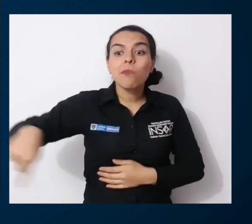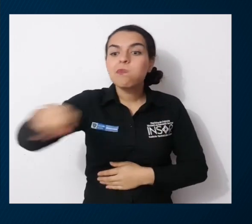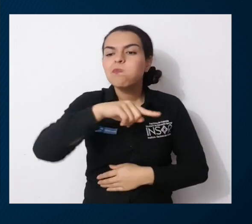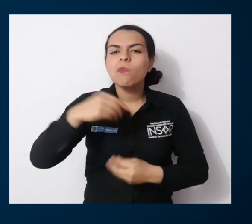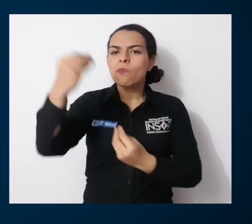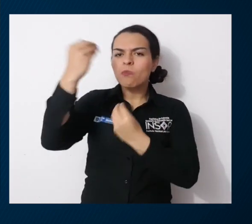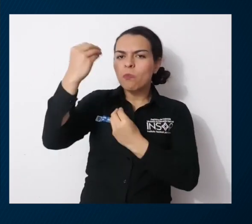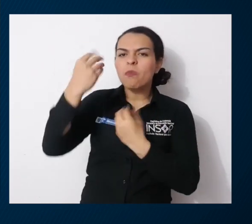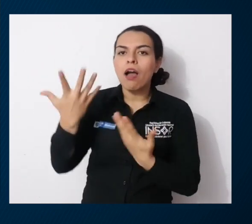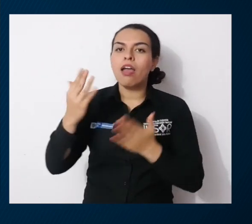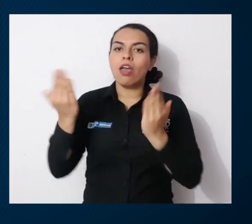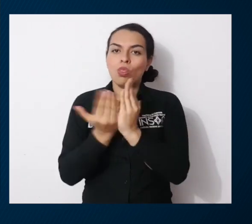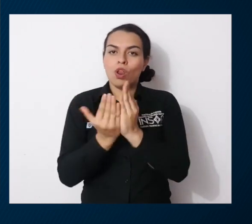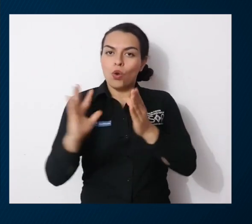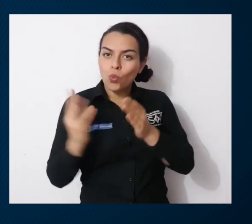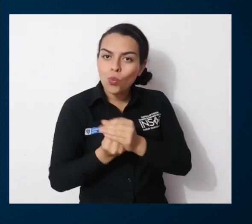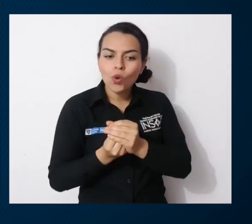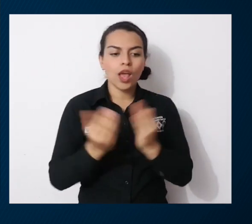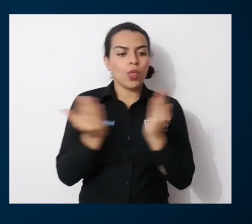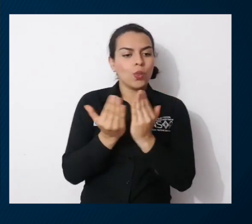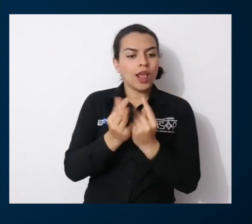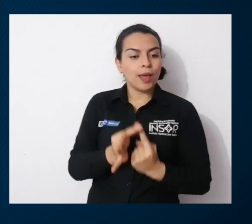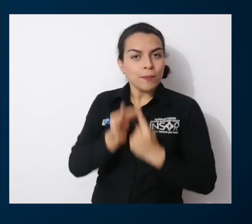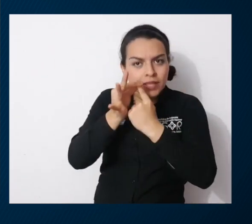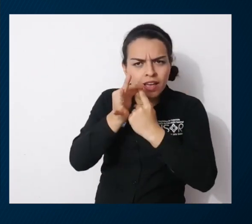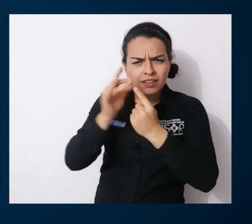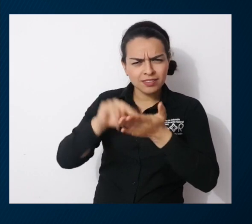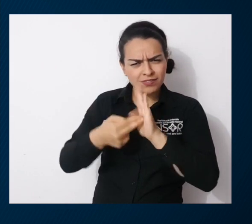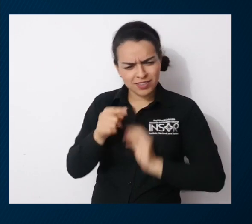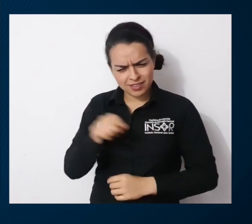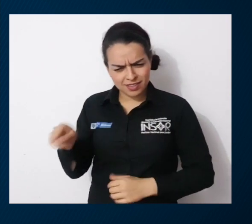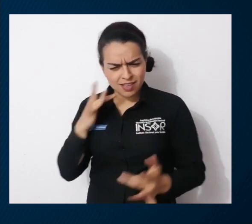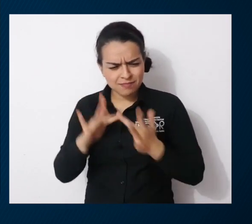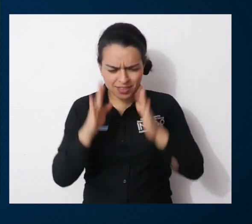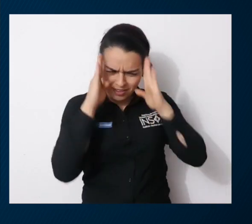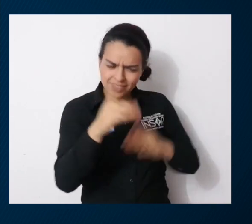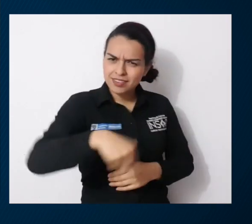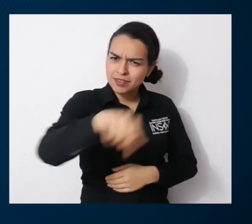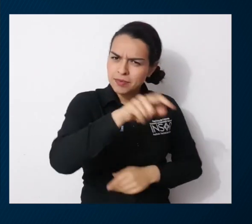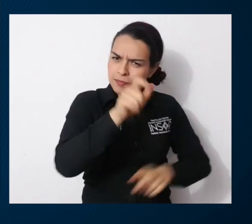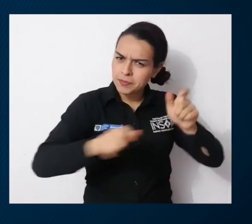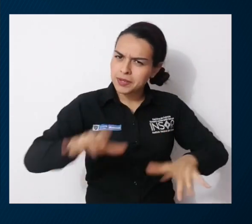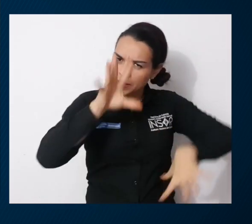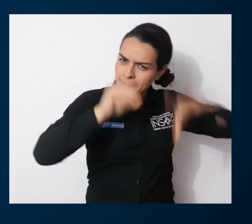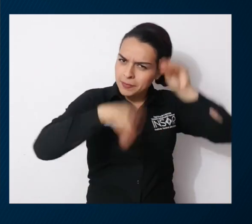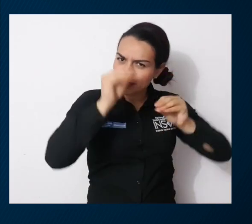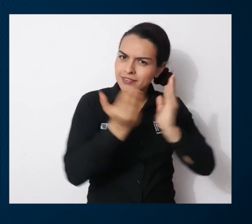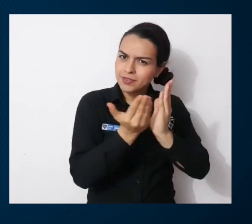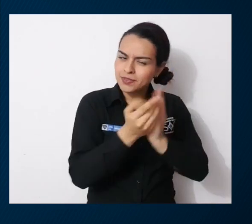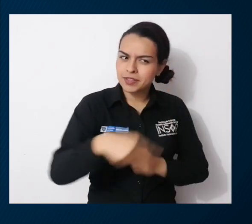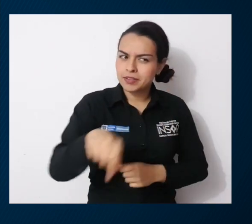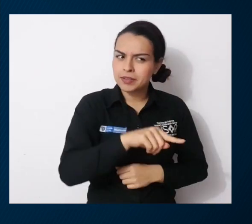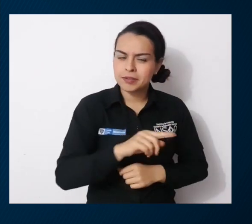como educación inclusiva, educación especial, para poder atender las necesidades básicas y fundamentales de aprendizaje de todos los